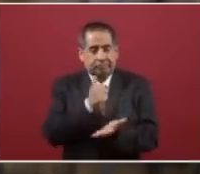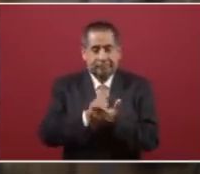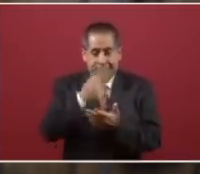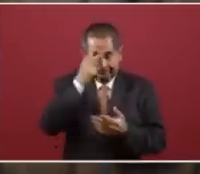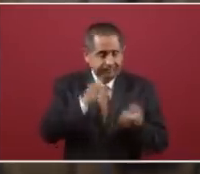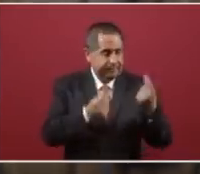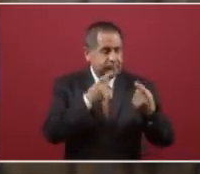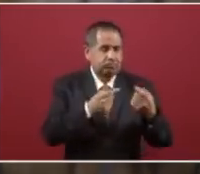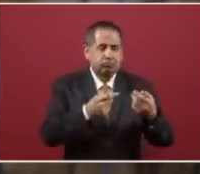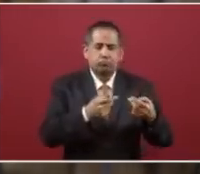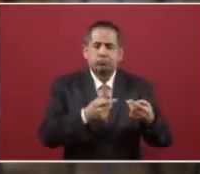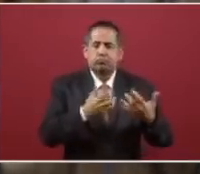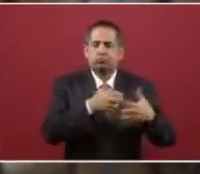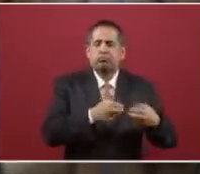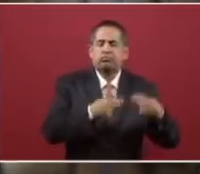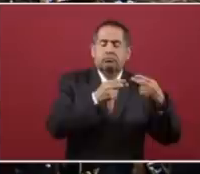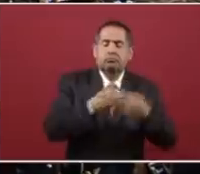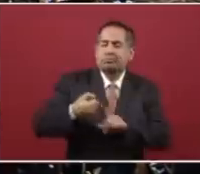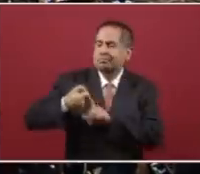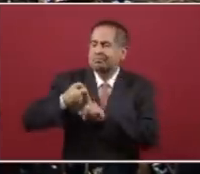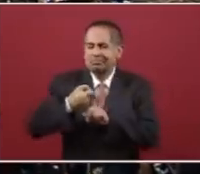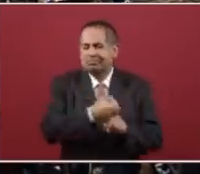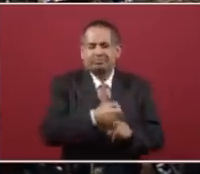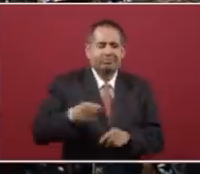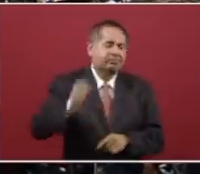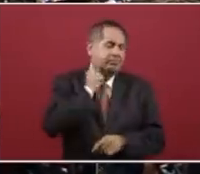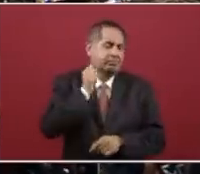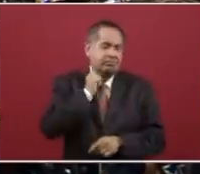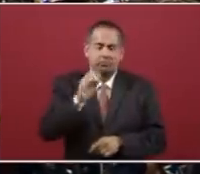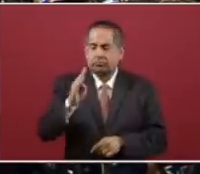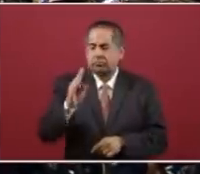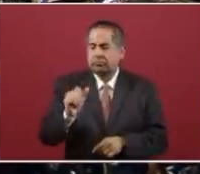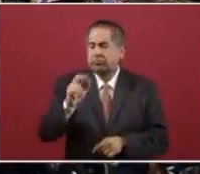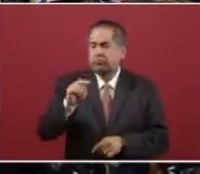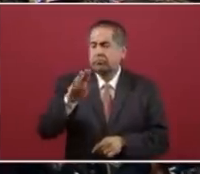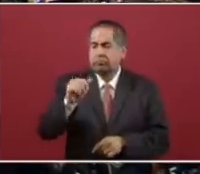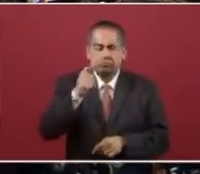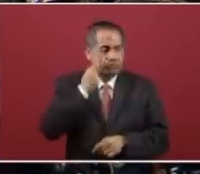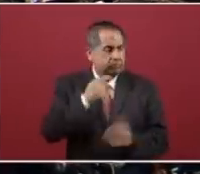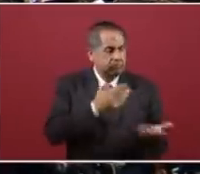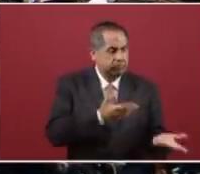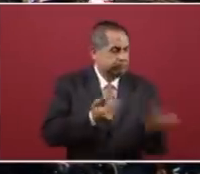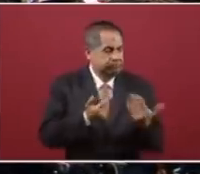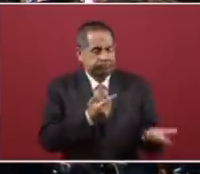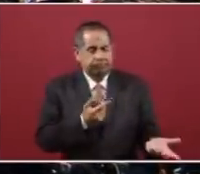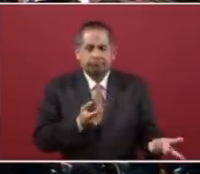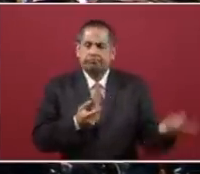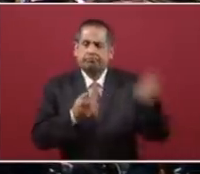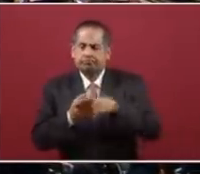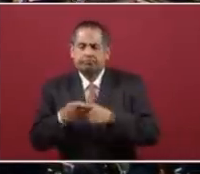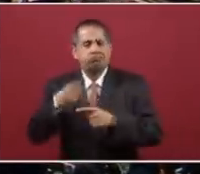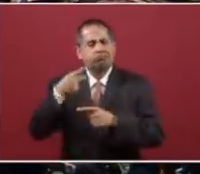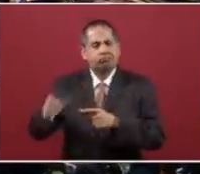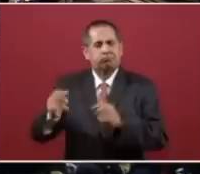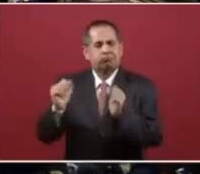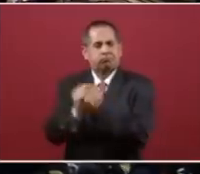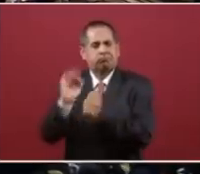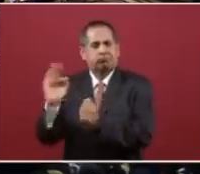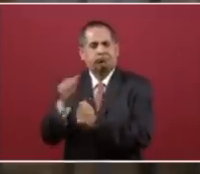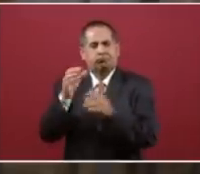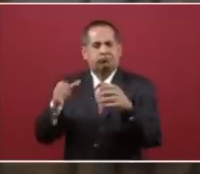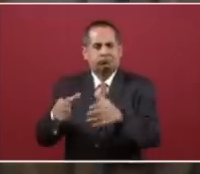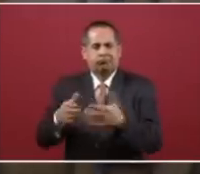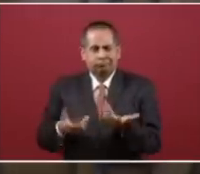de presiones del senador haces barba para que se vayan a su confederación incluso se alista ya un